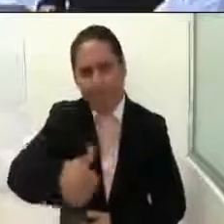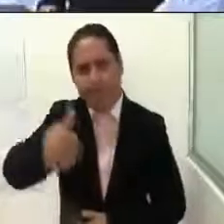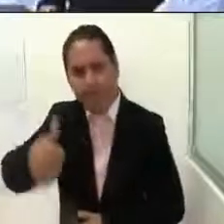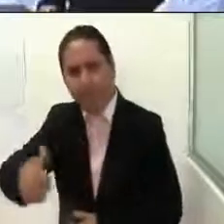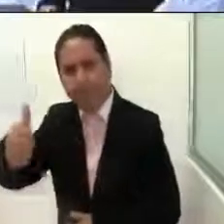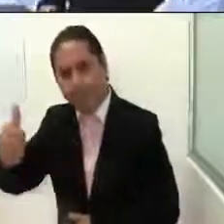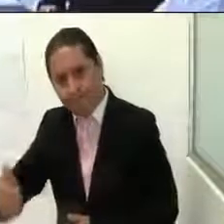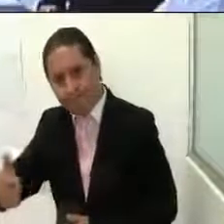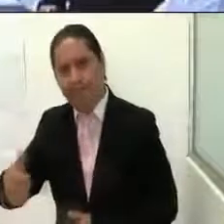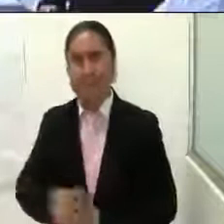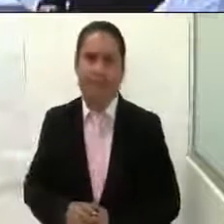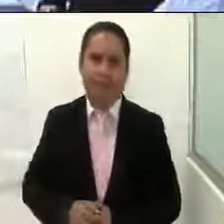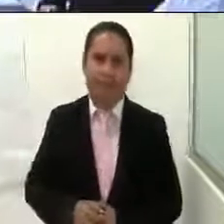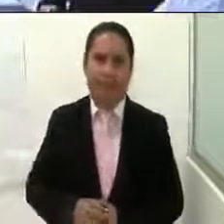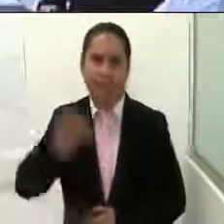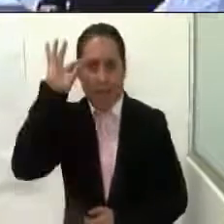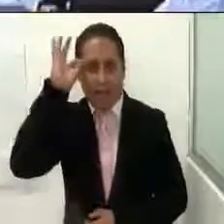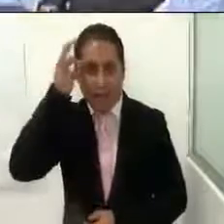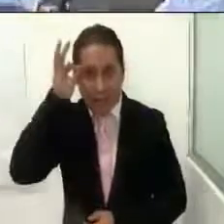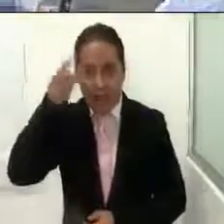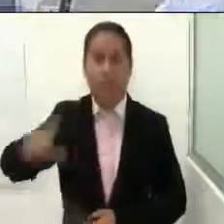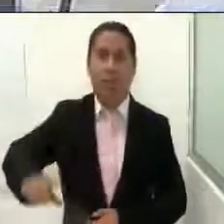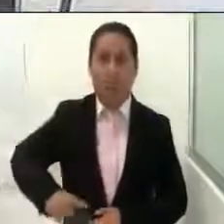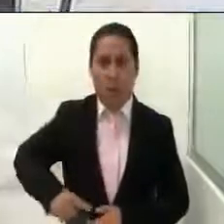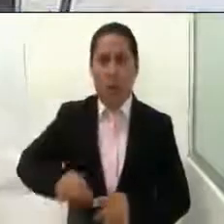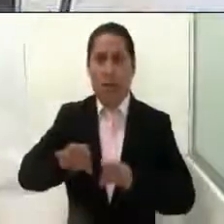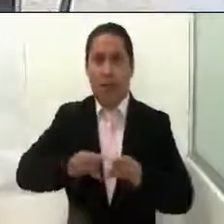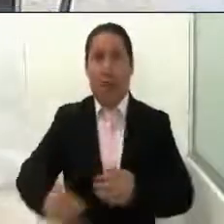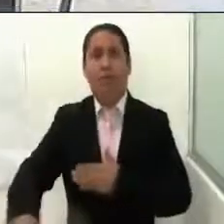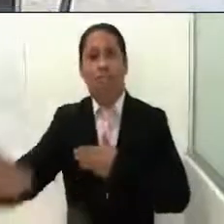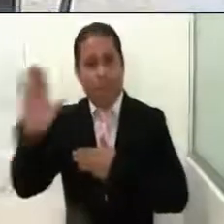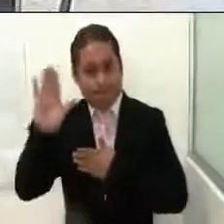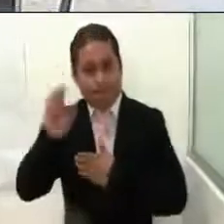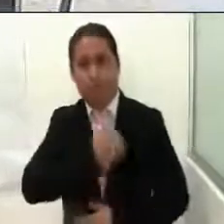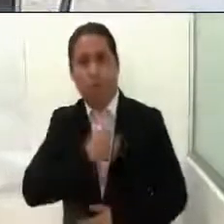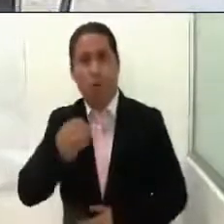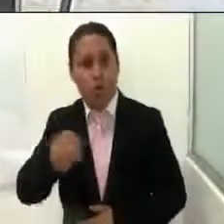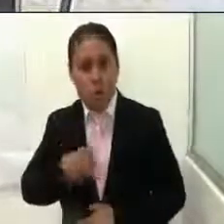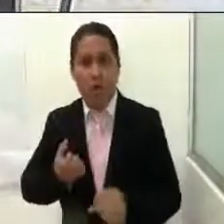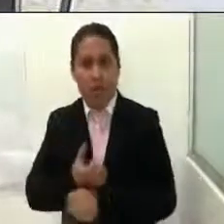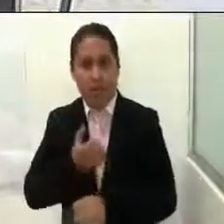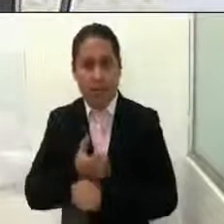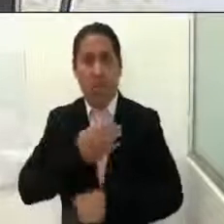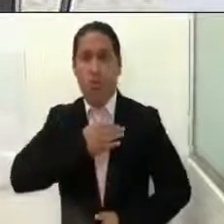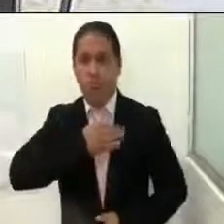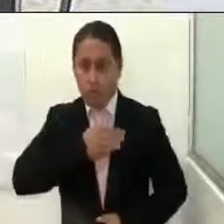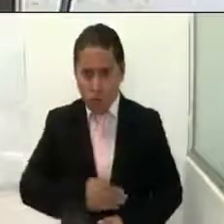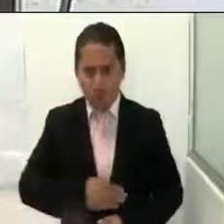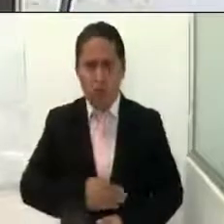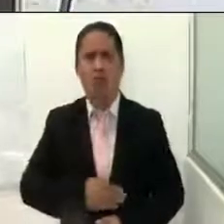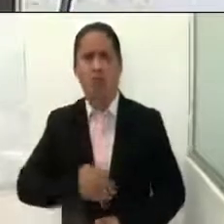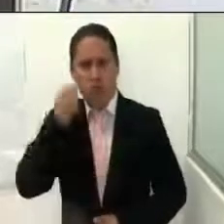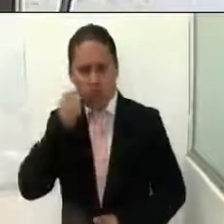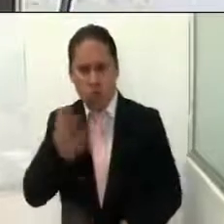de los servidores públicos que estamos comprometidos para formar un estado más justo y con inclusión